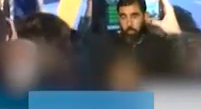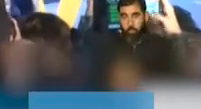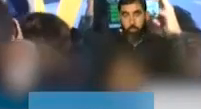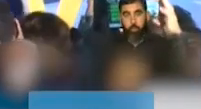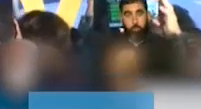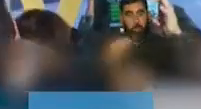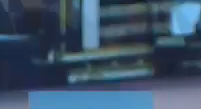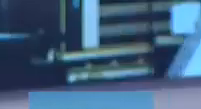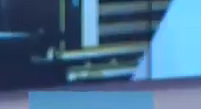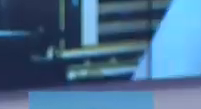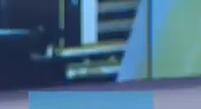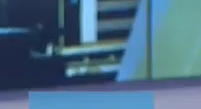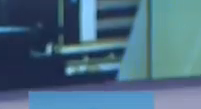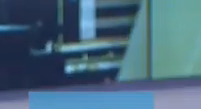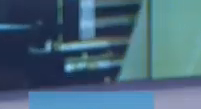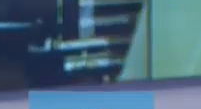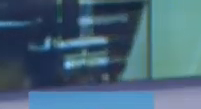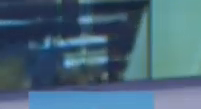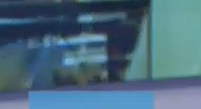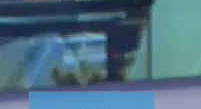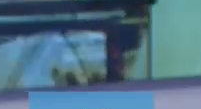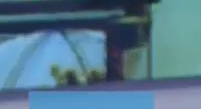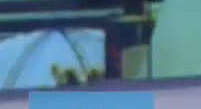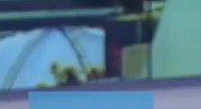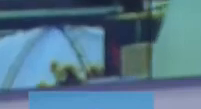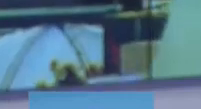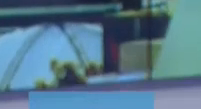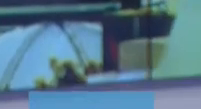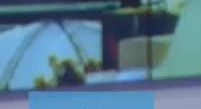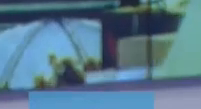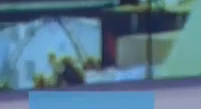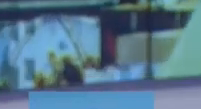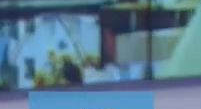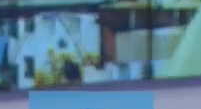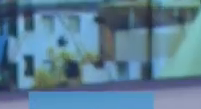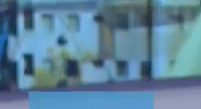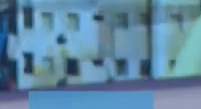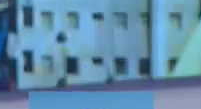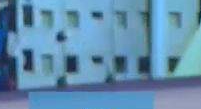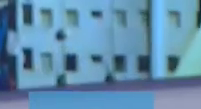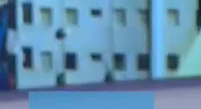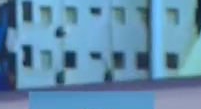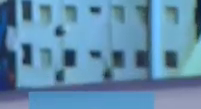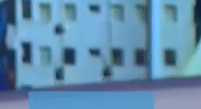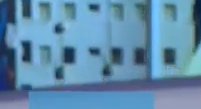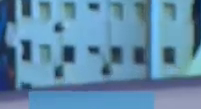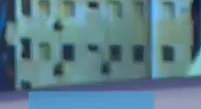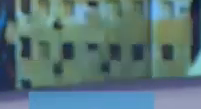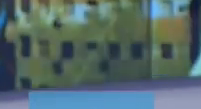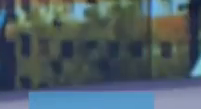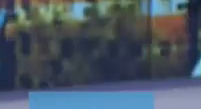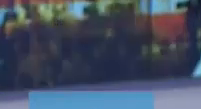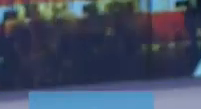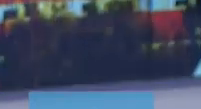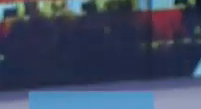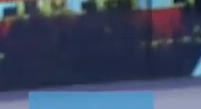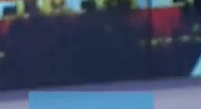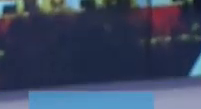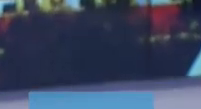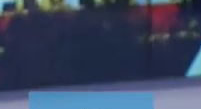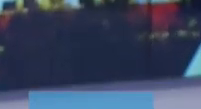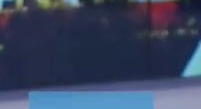cientos o miles que estaban allí afuera esperando al candidato y a la fórmula, y les habla. Vemos ese tramo y lo analizamos con Fernando